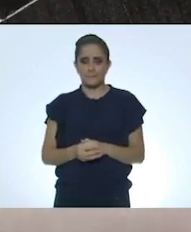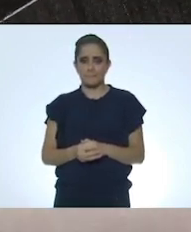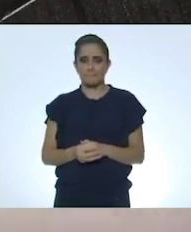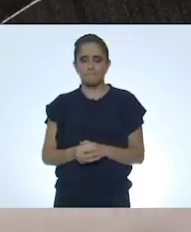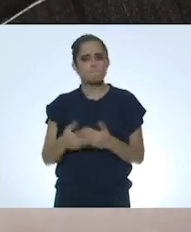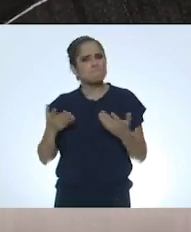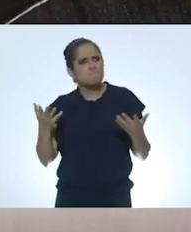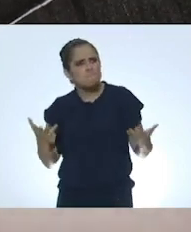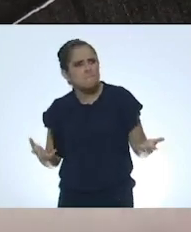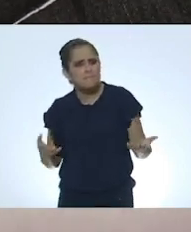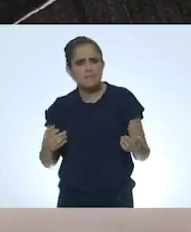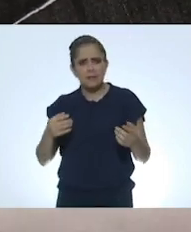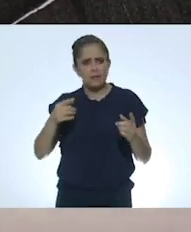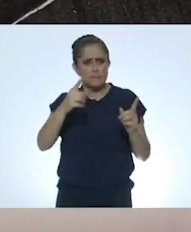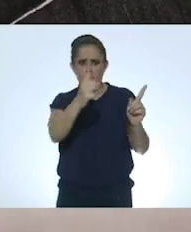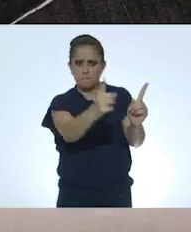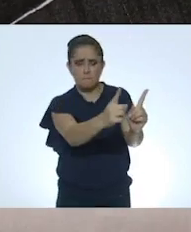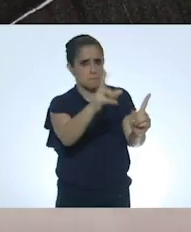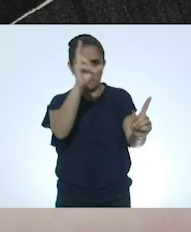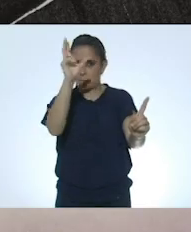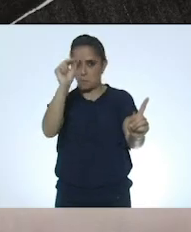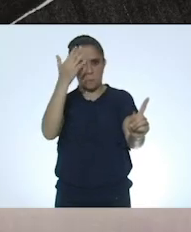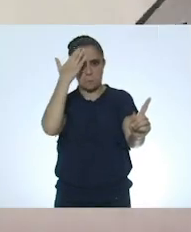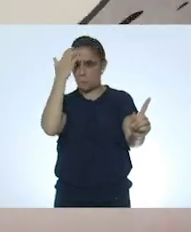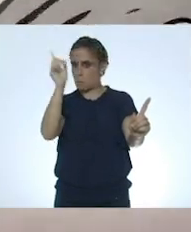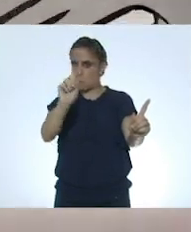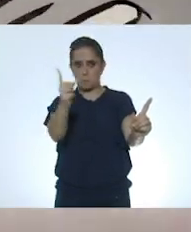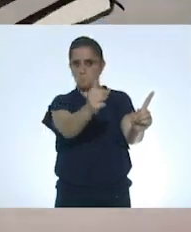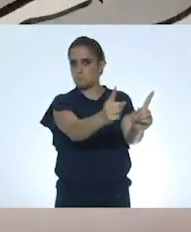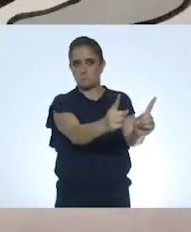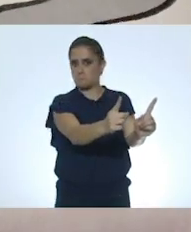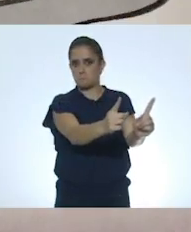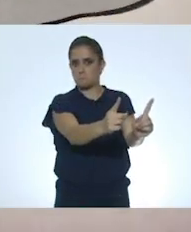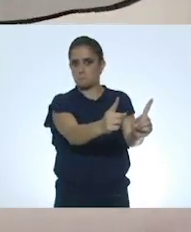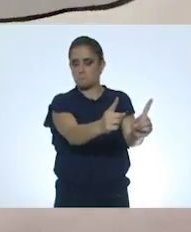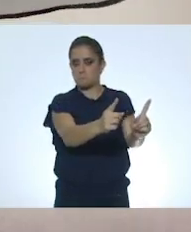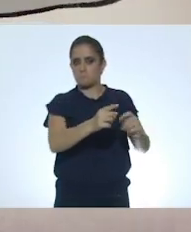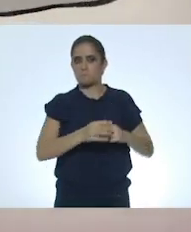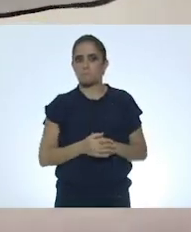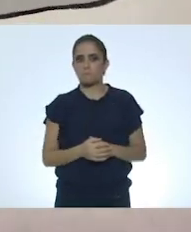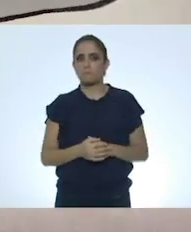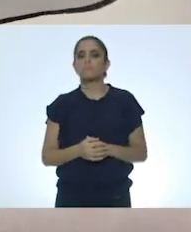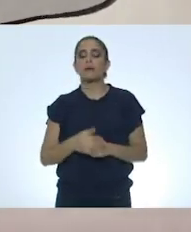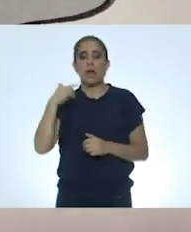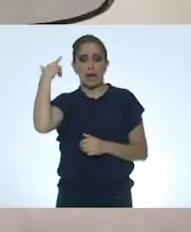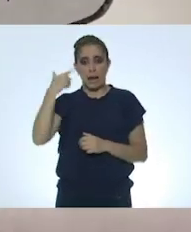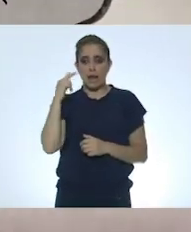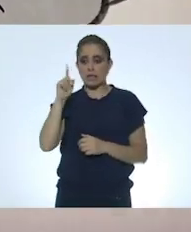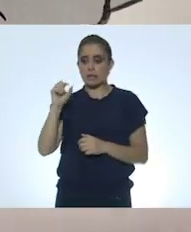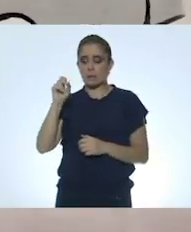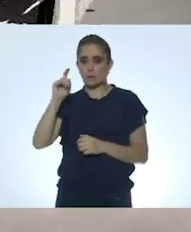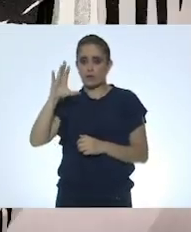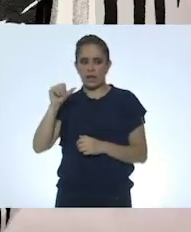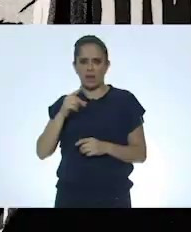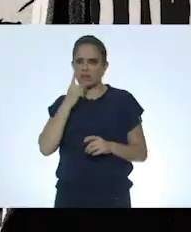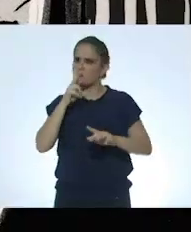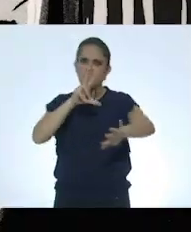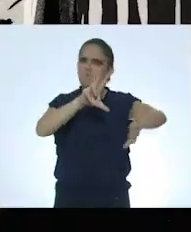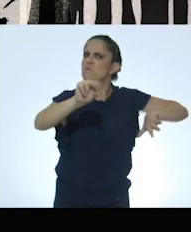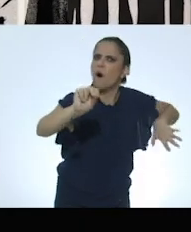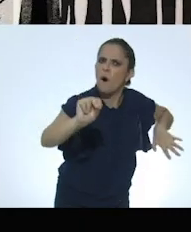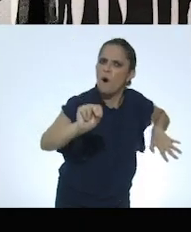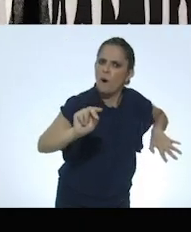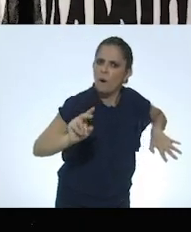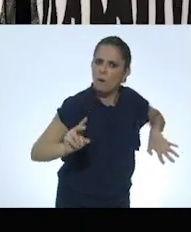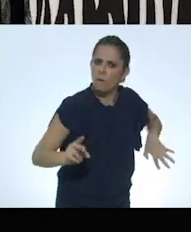likanda. Kerunibia saakaba dukelaka. Jaikes tika viniza. Que ni nadie ni